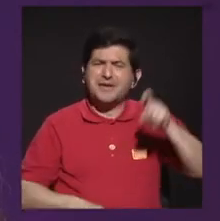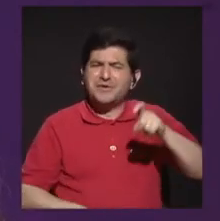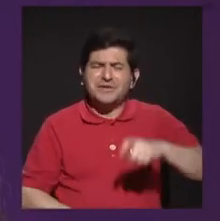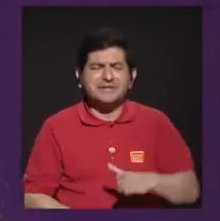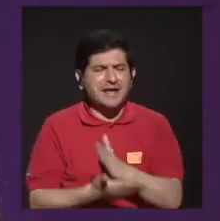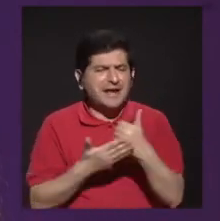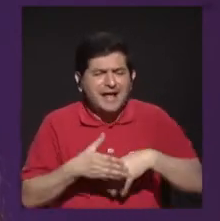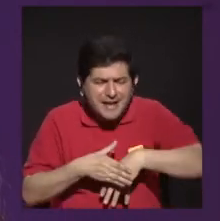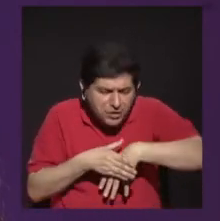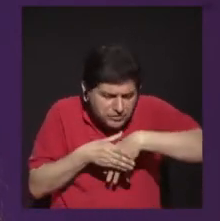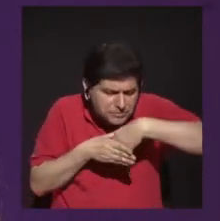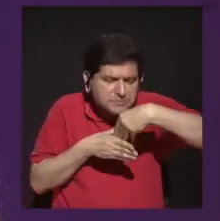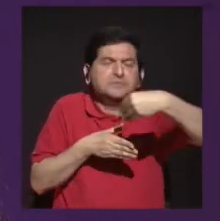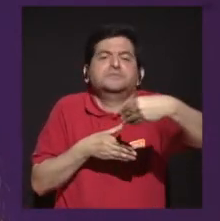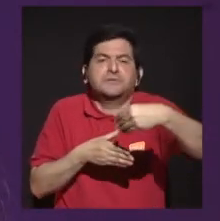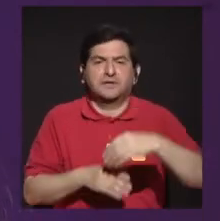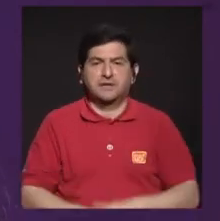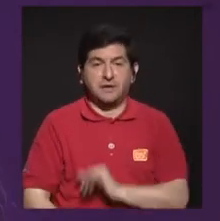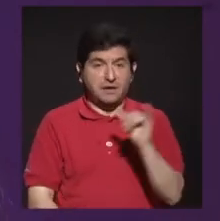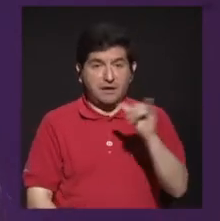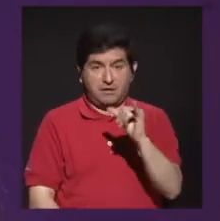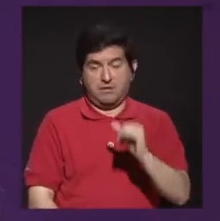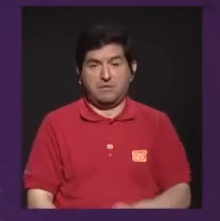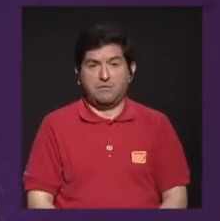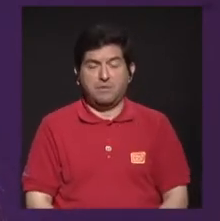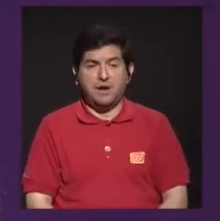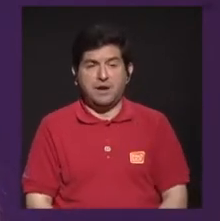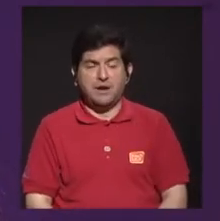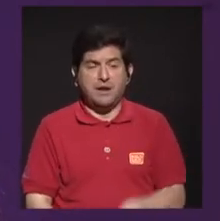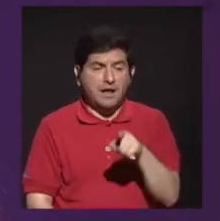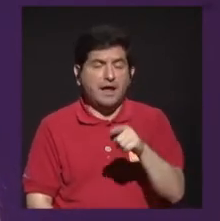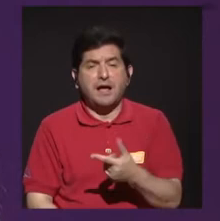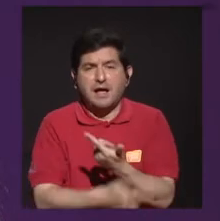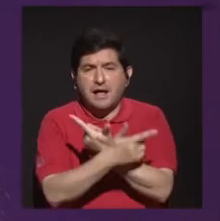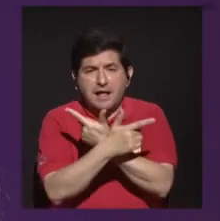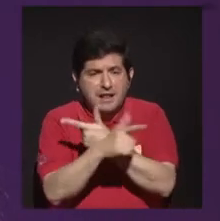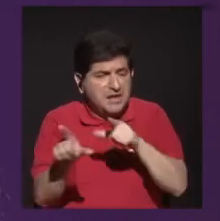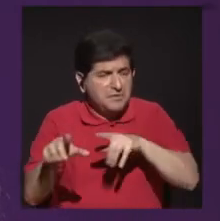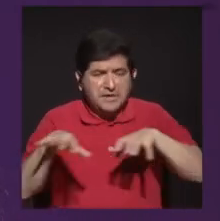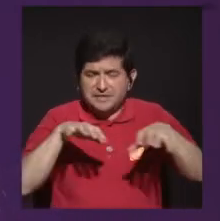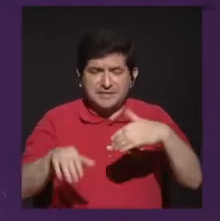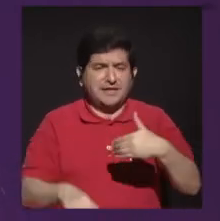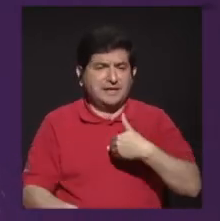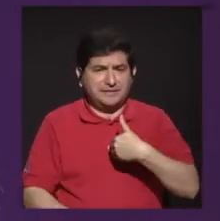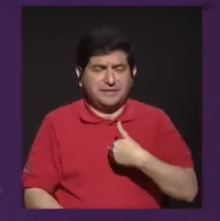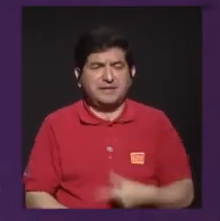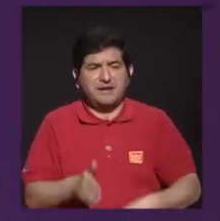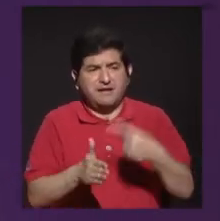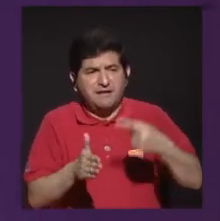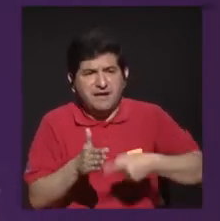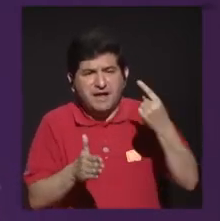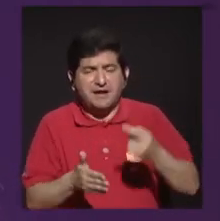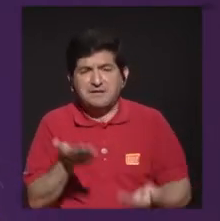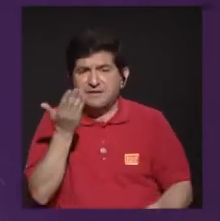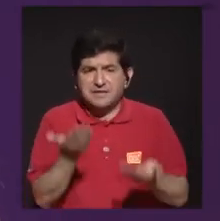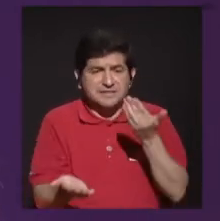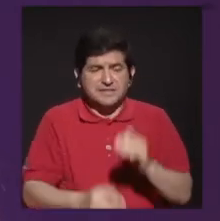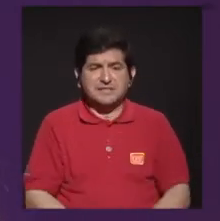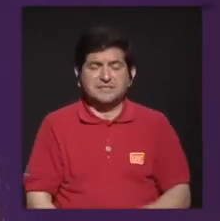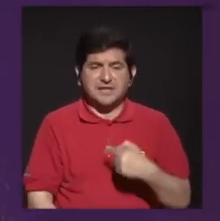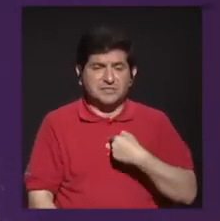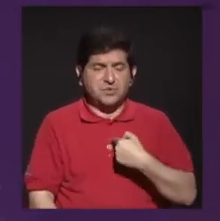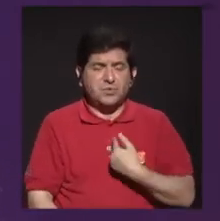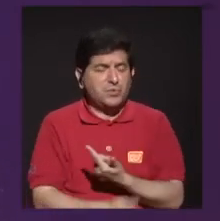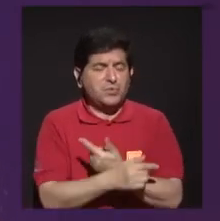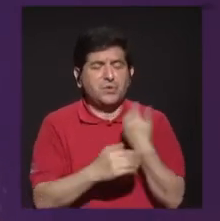sacar algo, porque claro, igual de privada de libertad de tránsito, también ahí adentro también muchas veces está privada de libertad de lo que uno